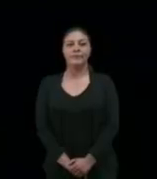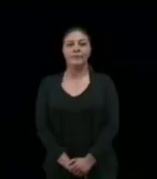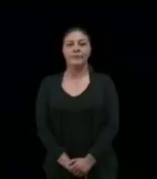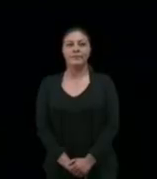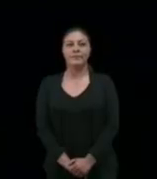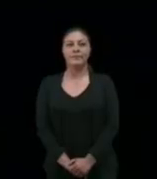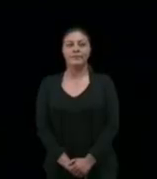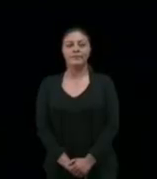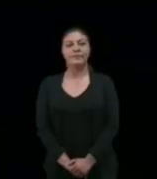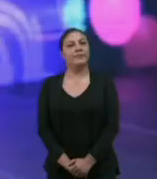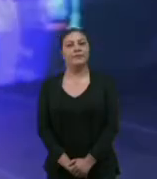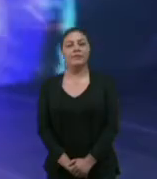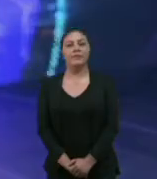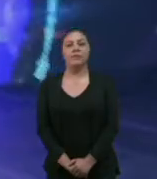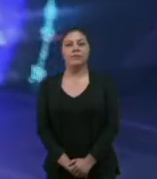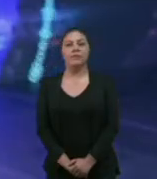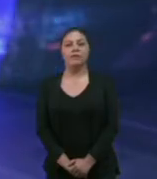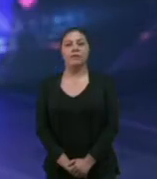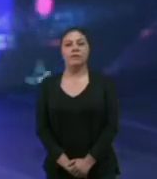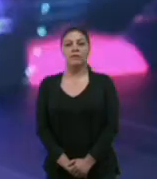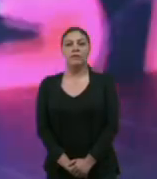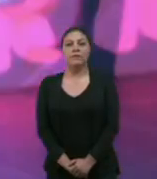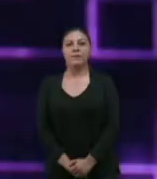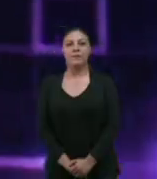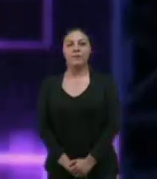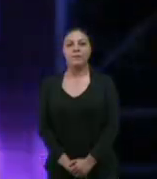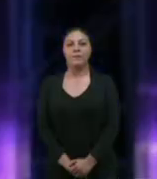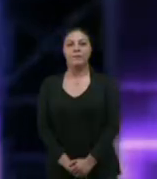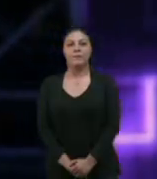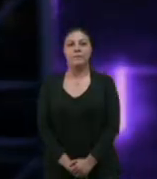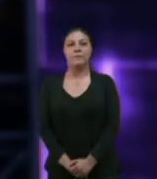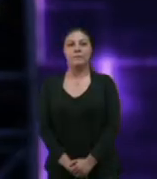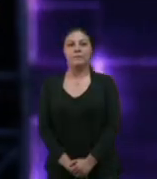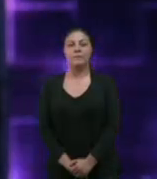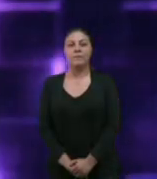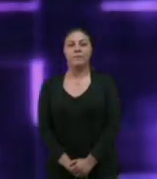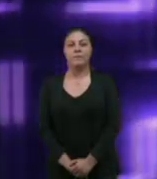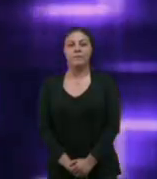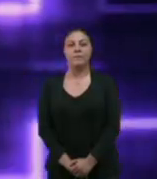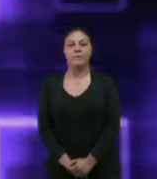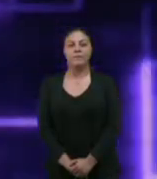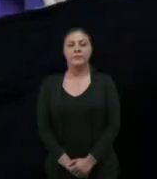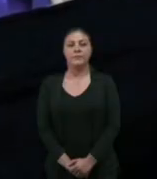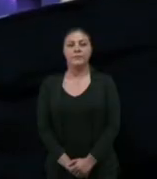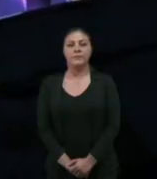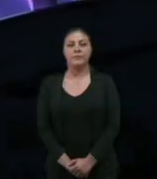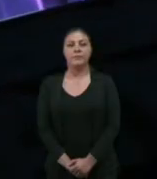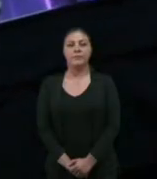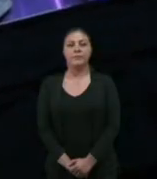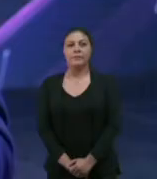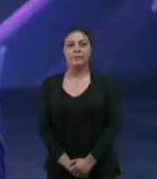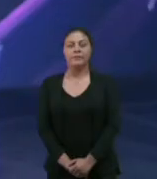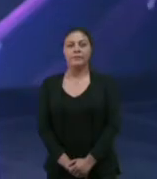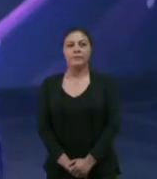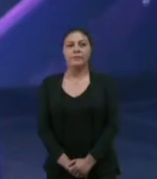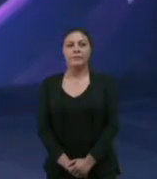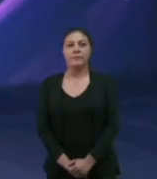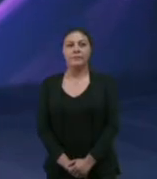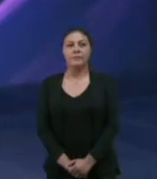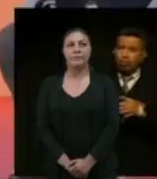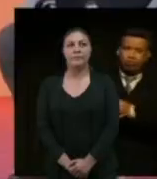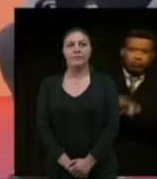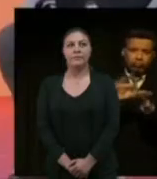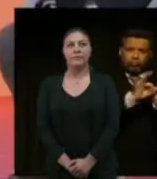distribución en problemas el futuro de todas las industrias en todos los países es cada vez más claro que desde las empresas